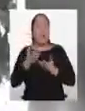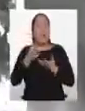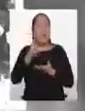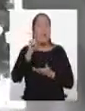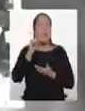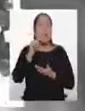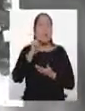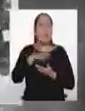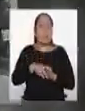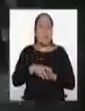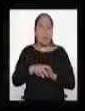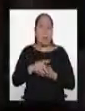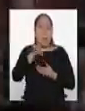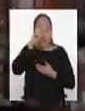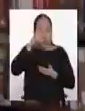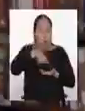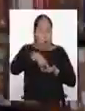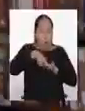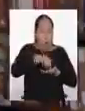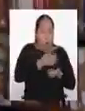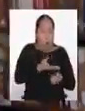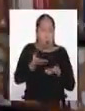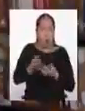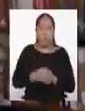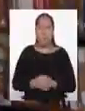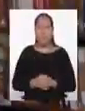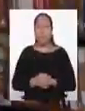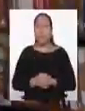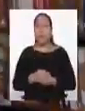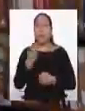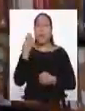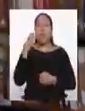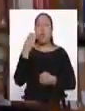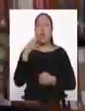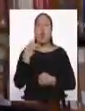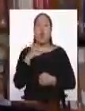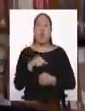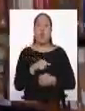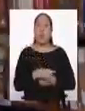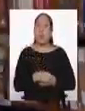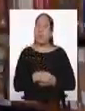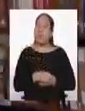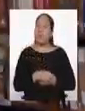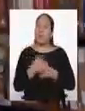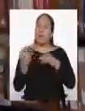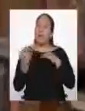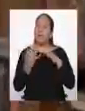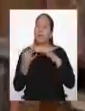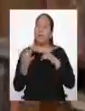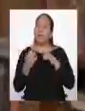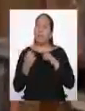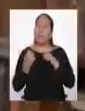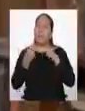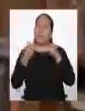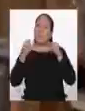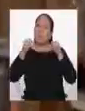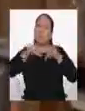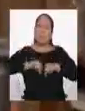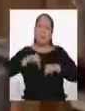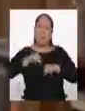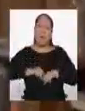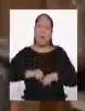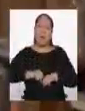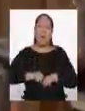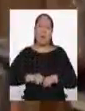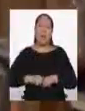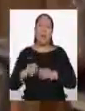Lo que sucede en Colombia es de que fue una guerra perdida en el campo político, porque se pierde